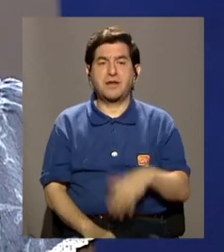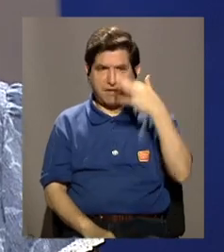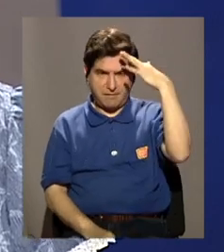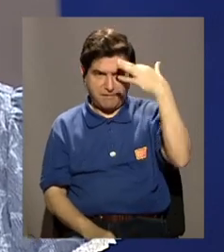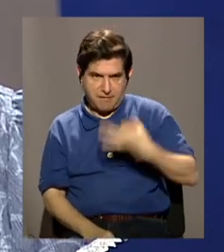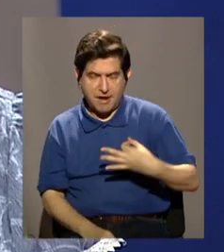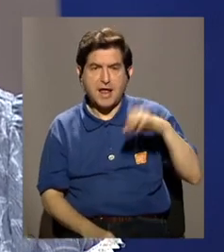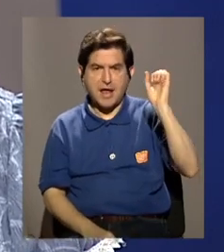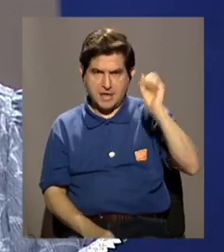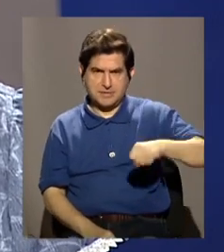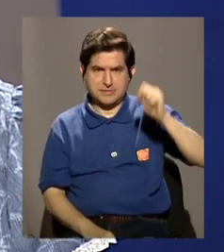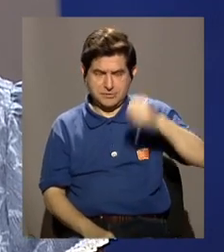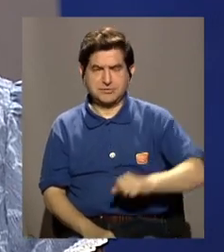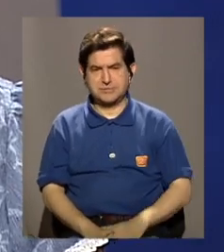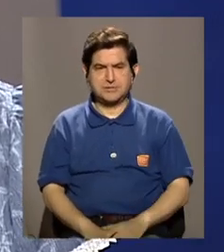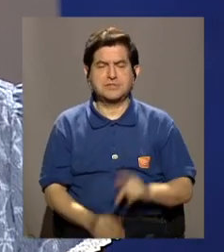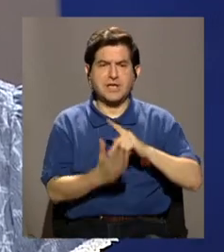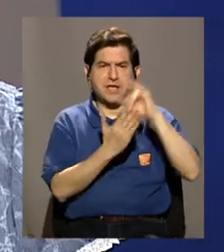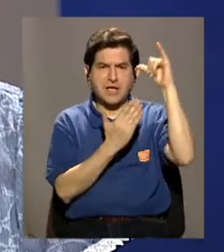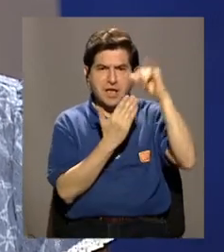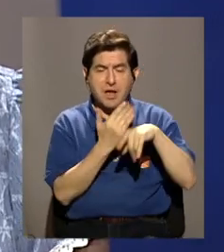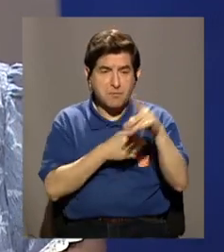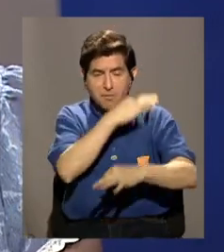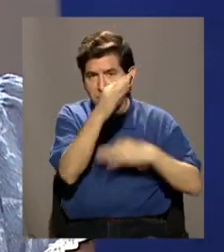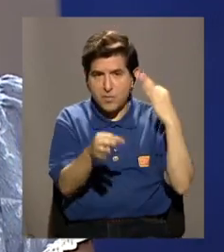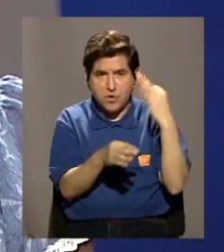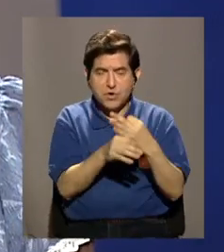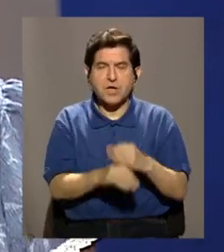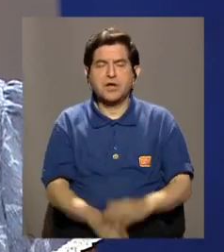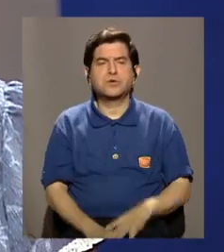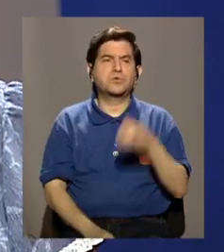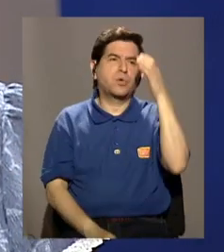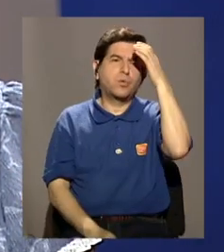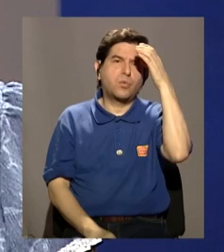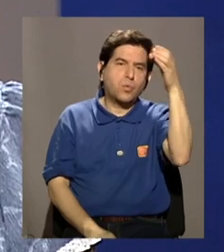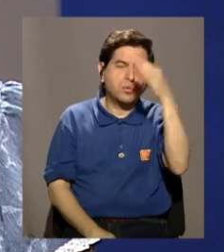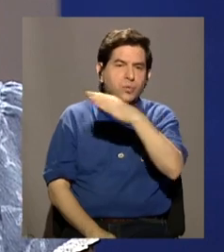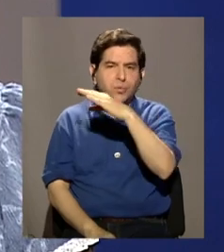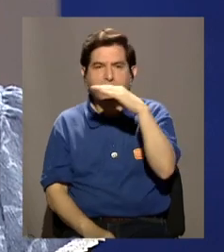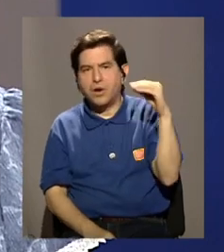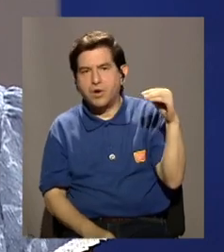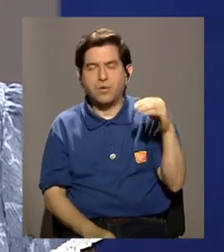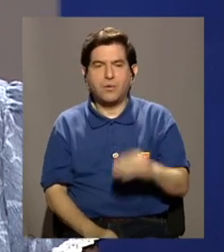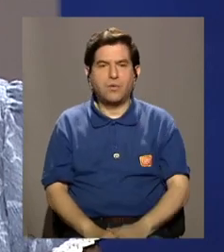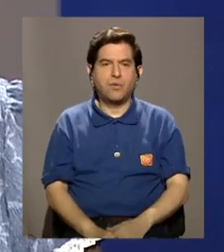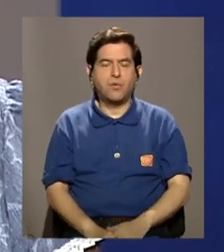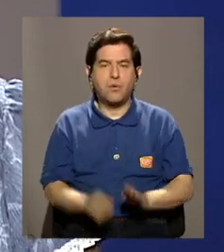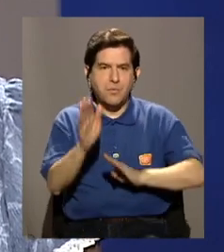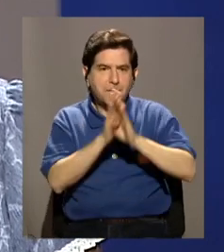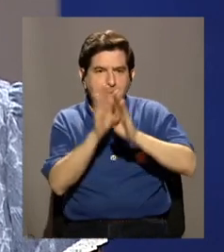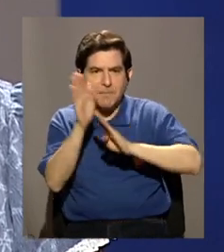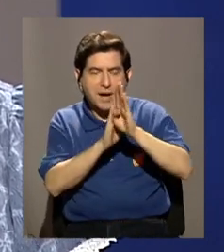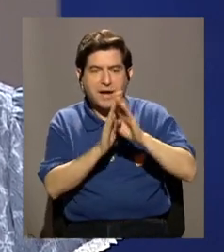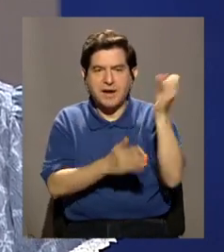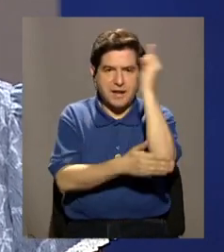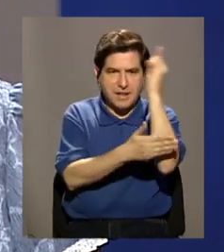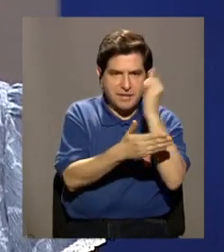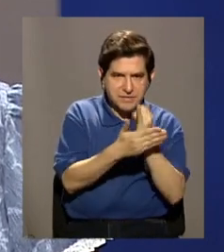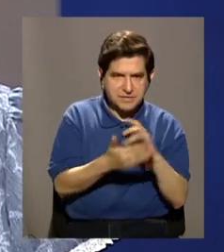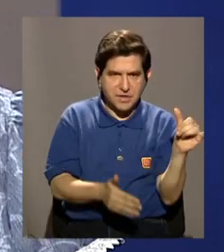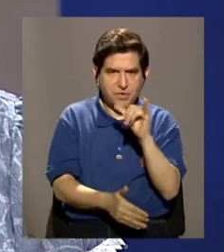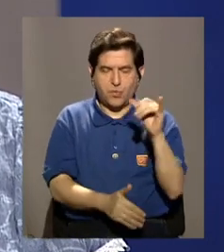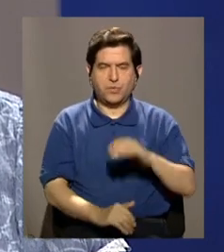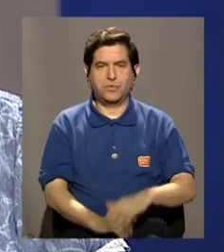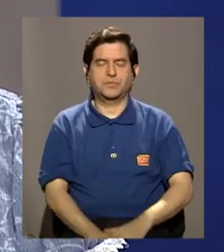que creen que creen en proyectos de estos proyectos culturales proyectos para el desarrollo artístico